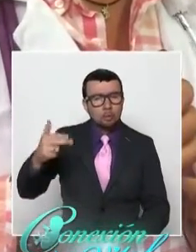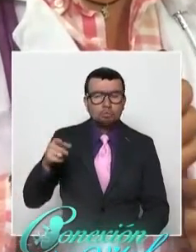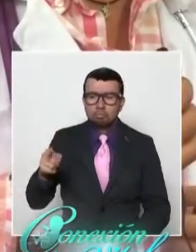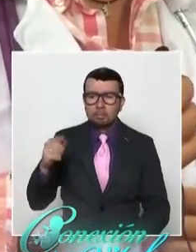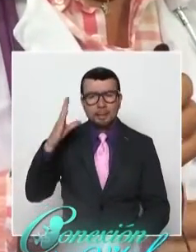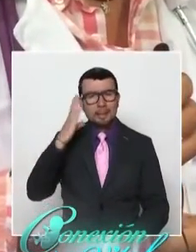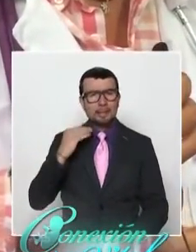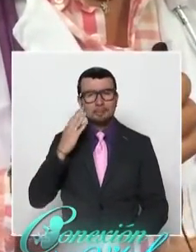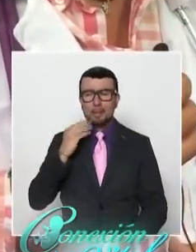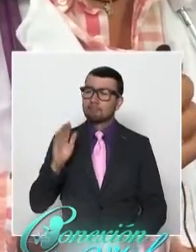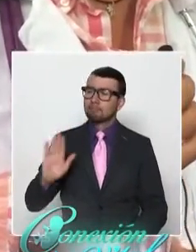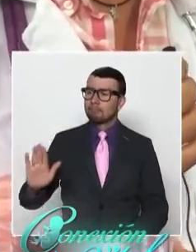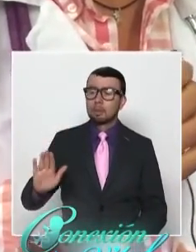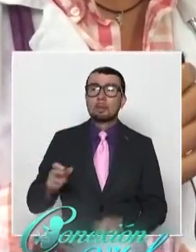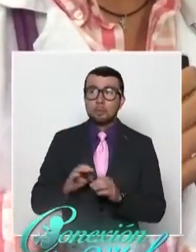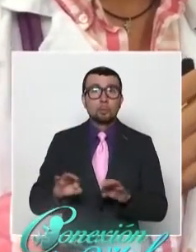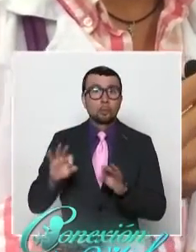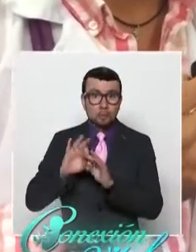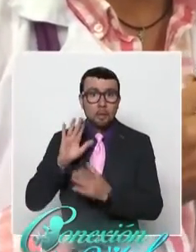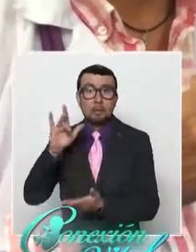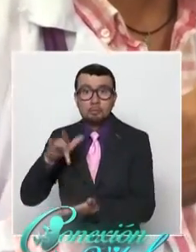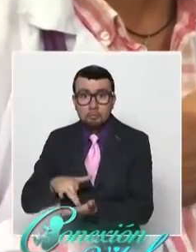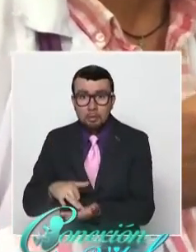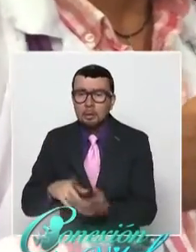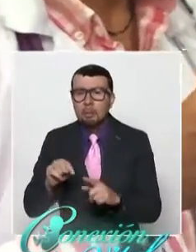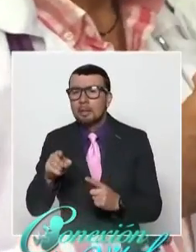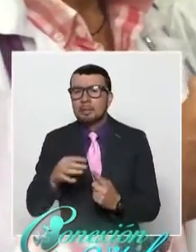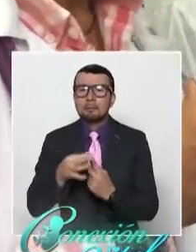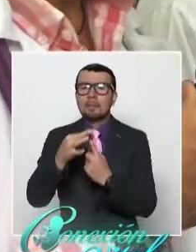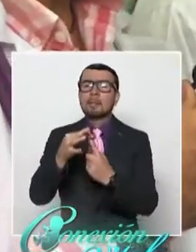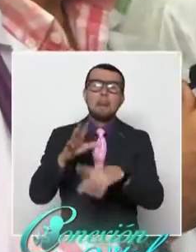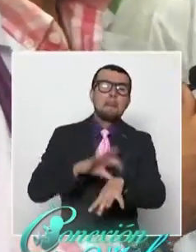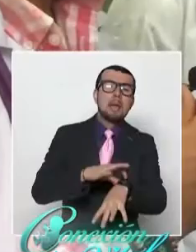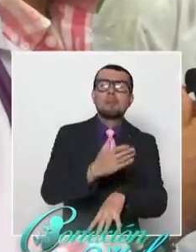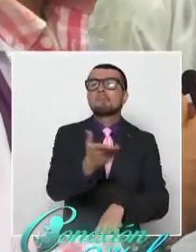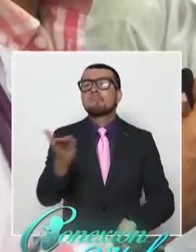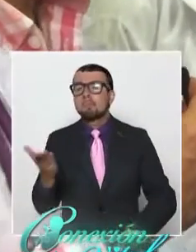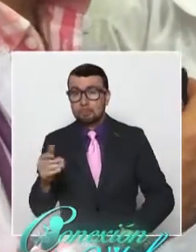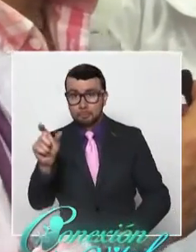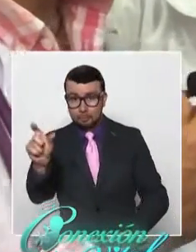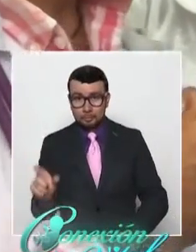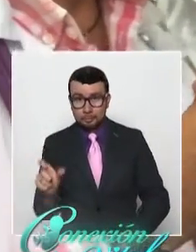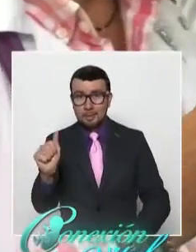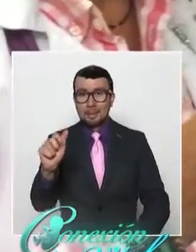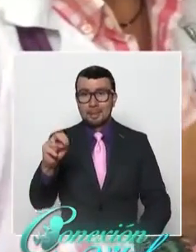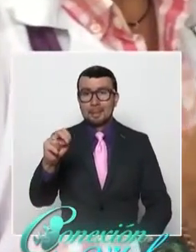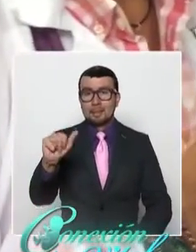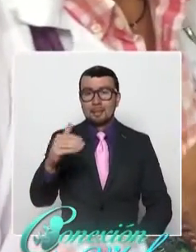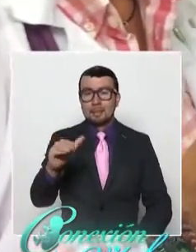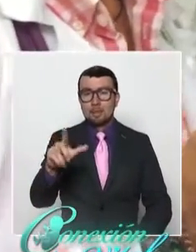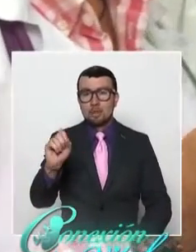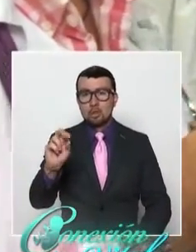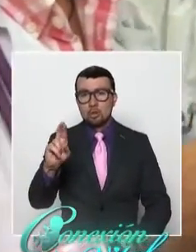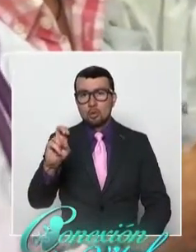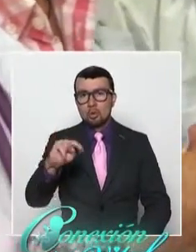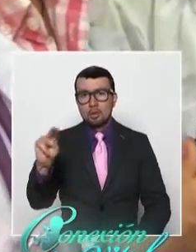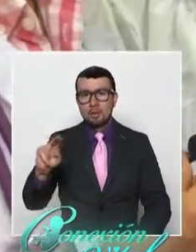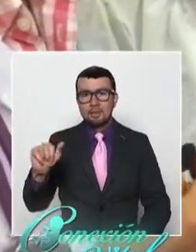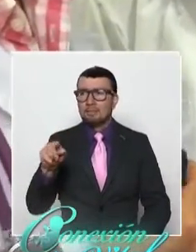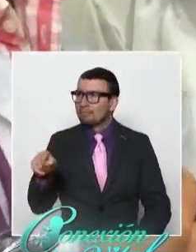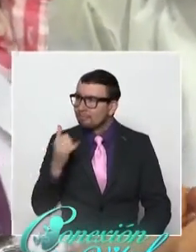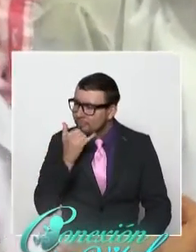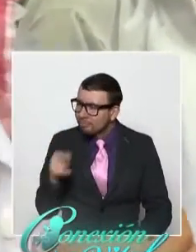entendamos la importancia de la consulta y de las especialidades médicas. Doctora Ana Lorenza Valencia, cuéntenos de este caso clínico. Bueno, este